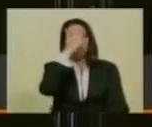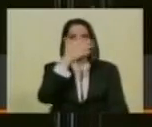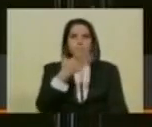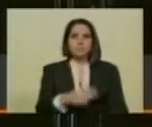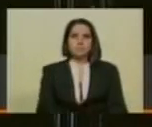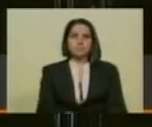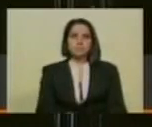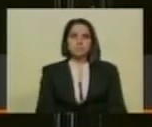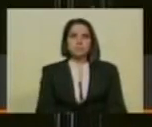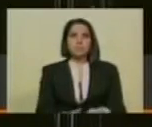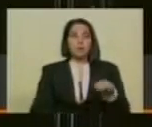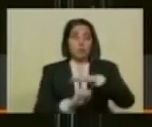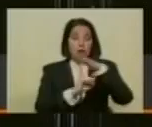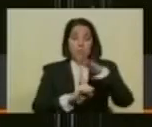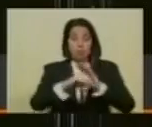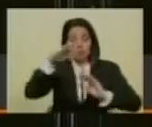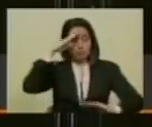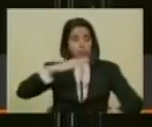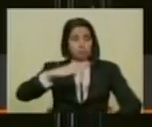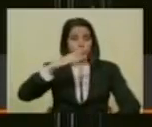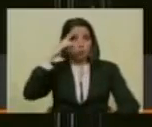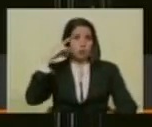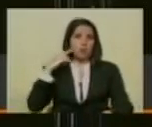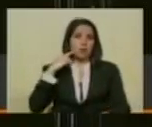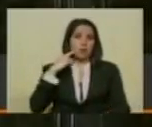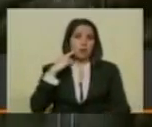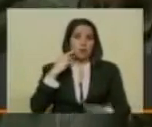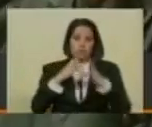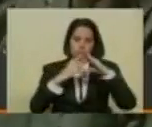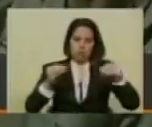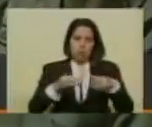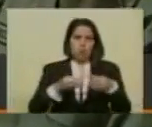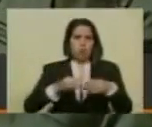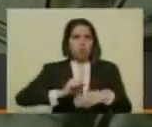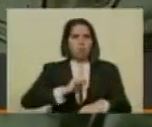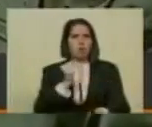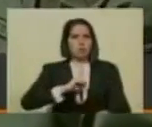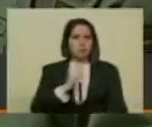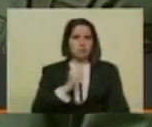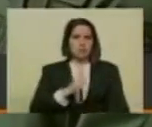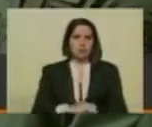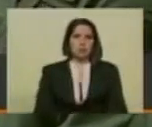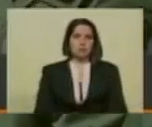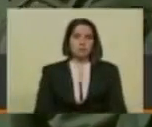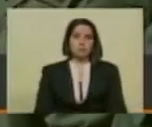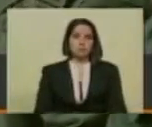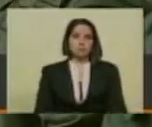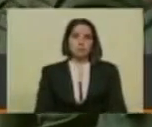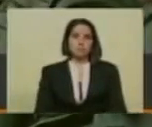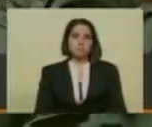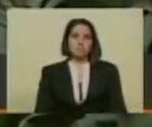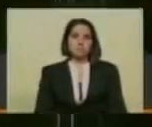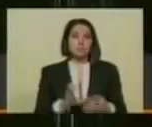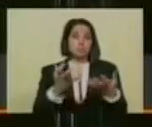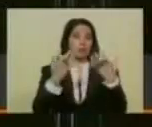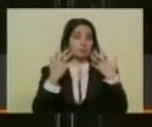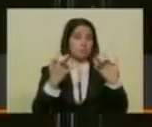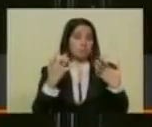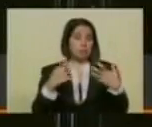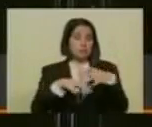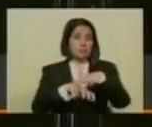la Fuerza Armada Nacional Bolivariana, de los cuerpos policiales y con el apoyo de la inmensa mayoría del pueblo